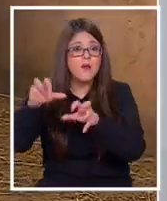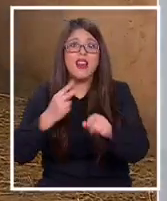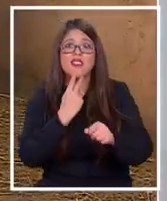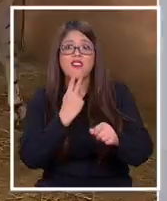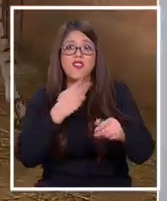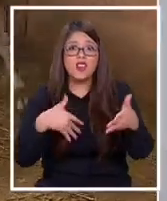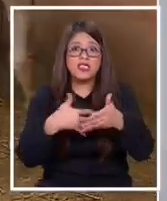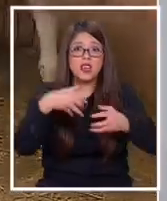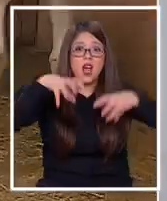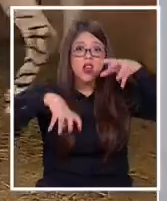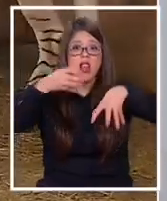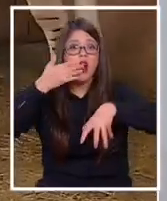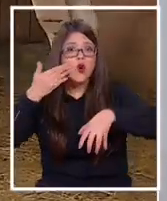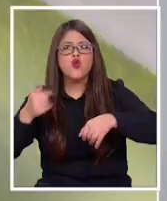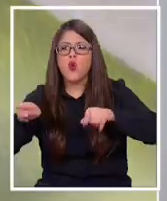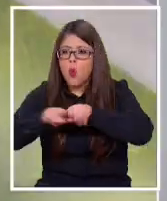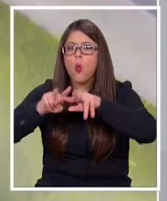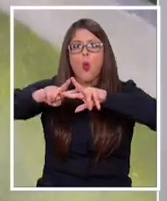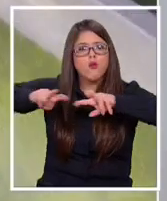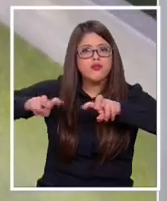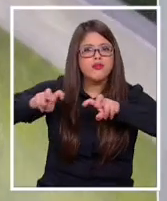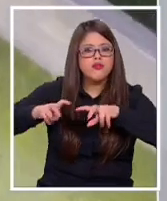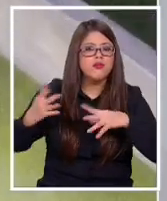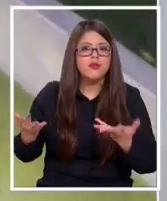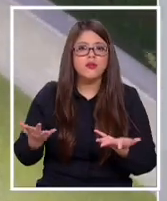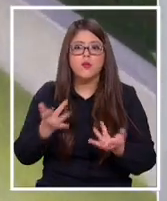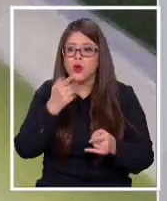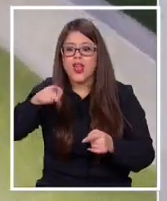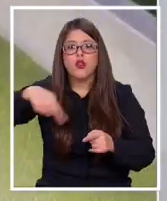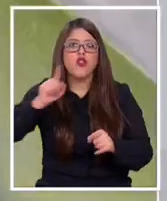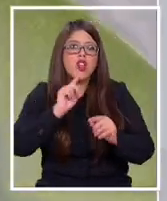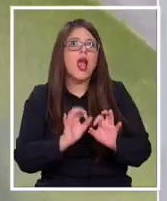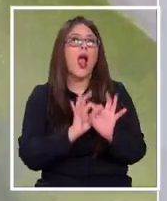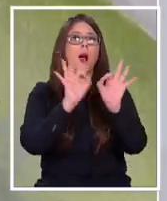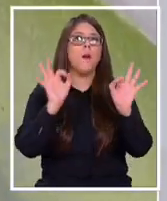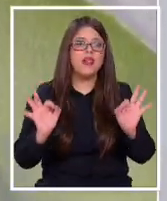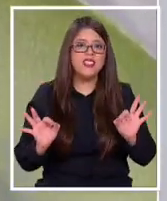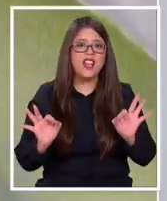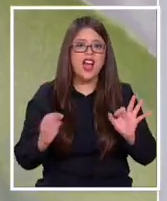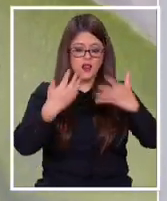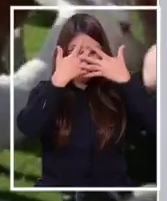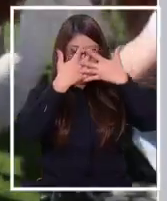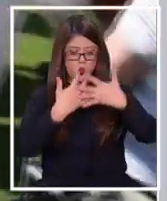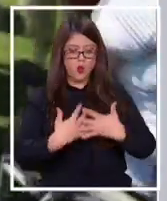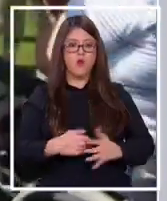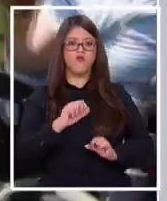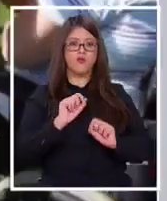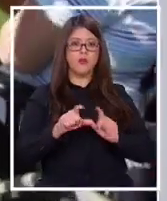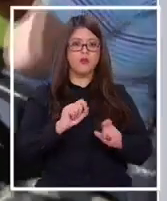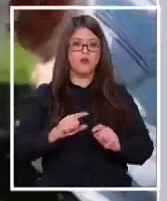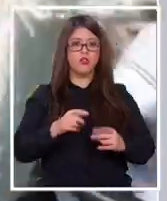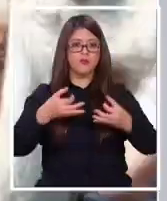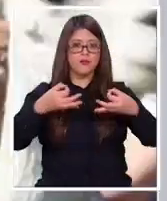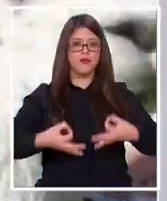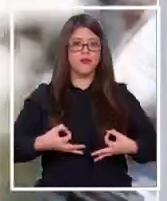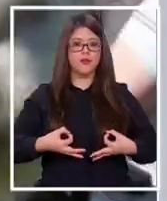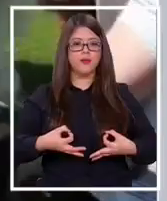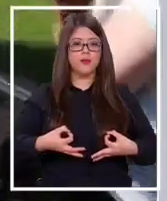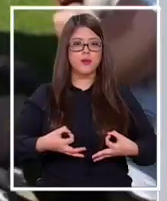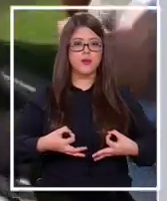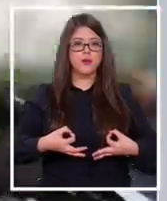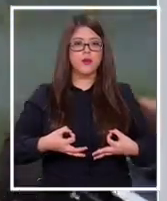investigado porque tienen ciertas particularidades especiales en el tipo de anticuerpos que generan. Son